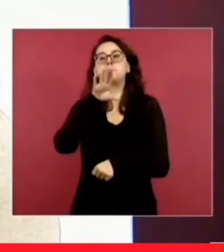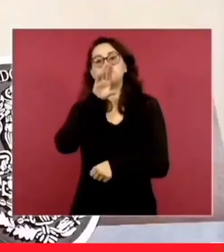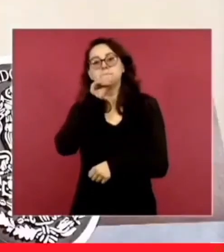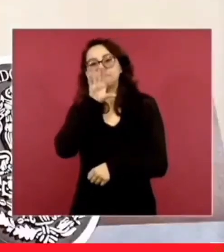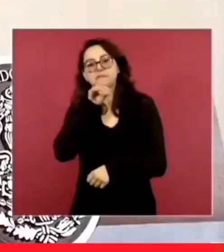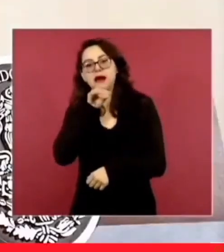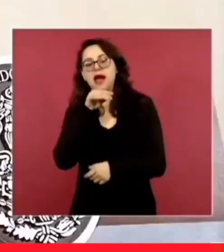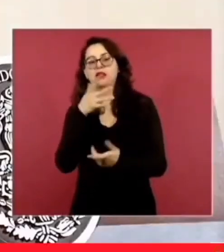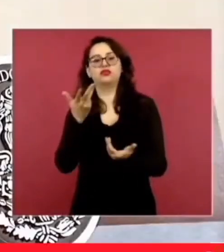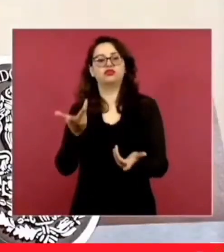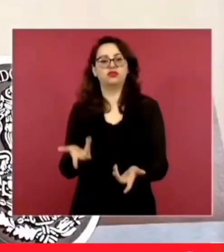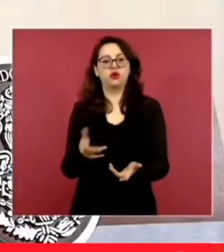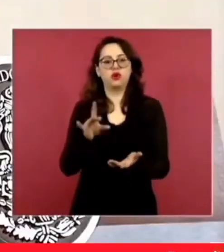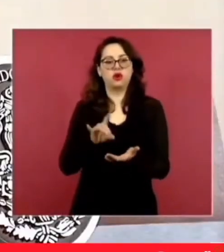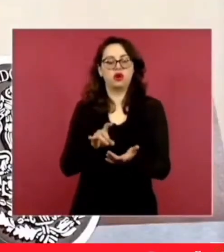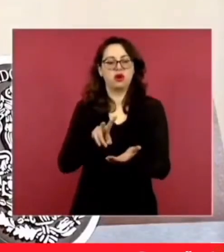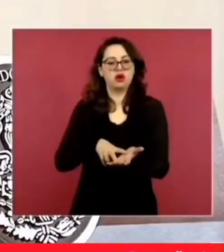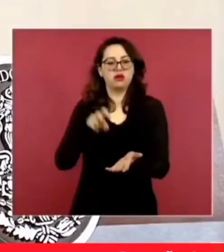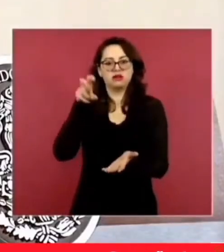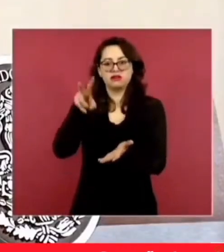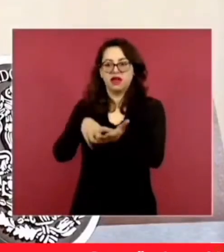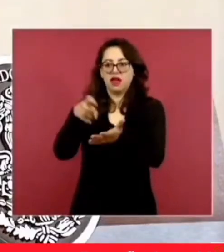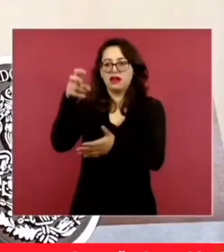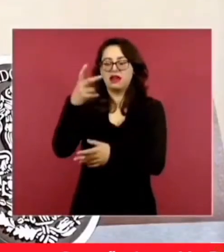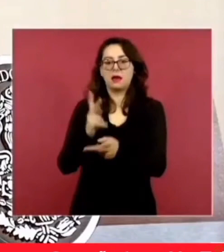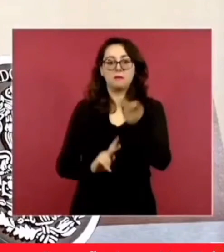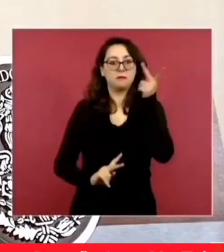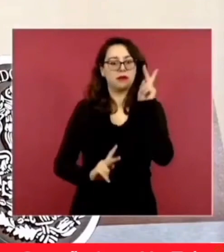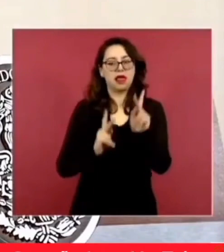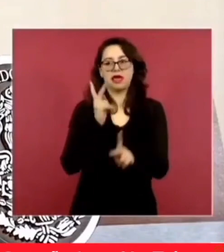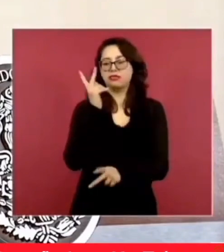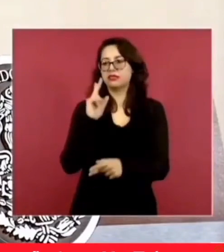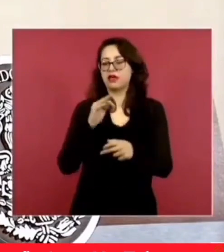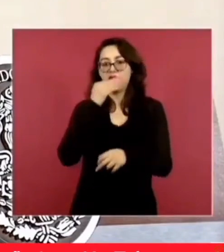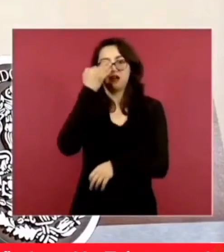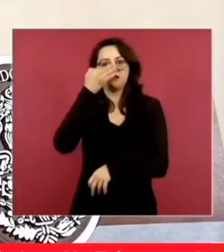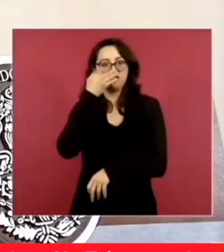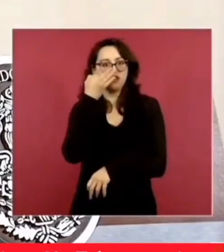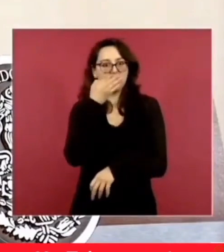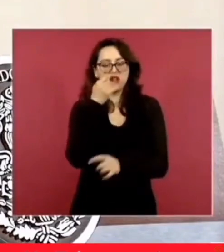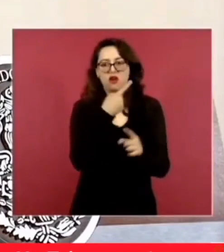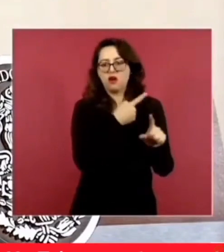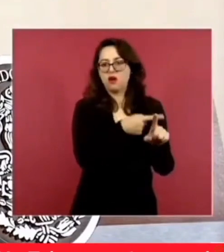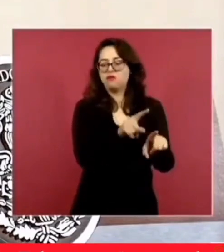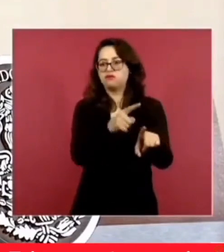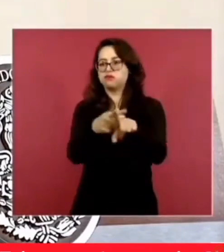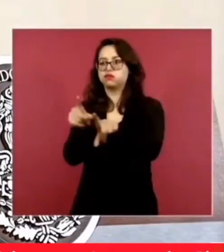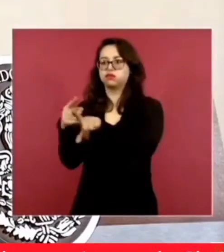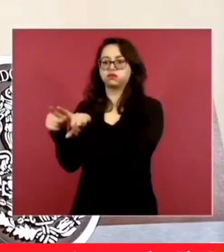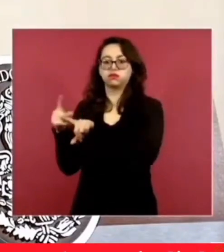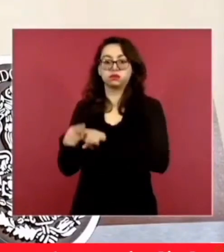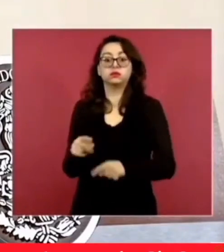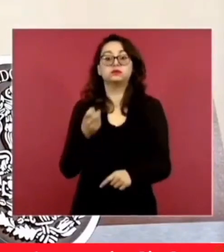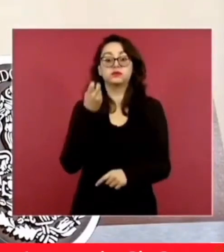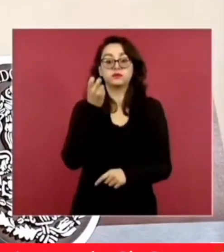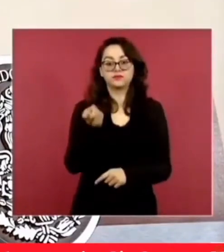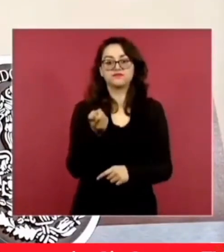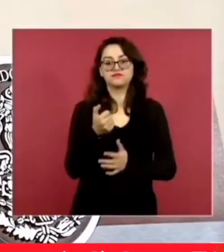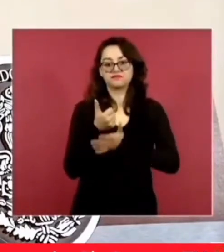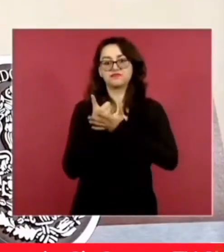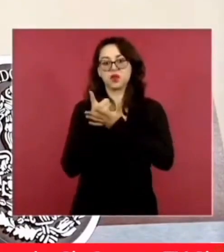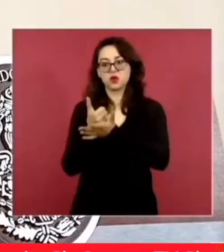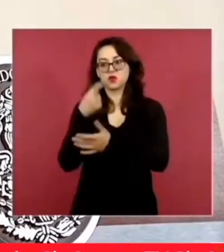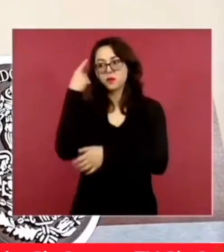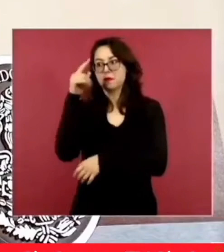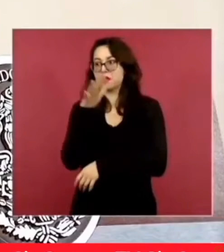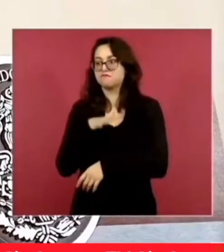y una gran diversidad de orquídeas. Con esto se contribuye a la captura, filtración y a la